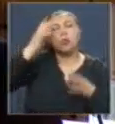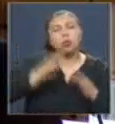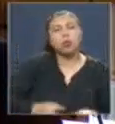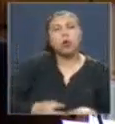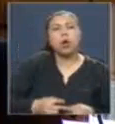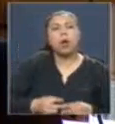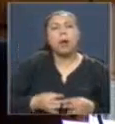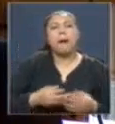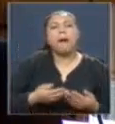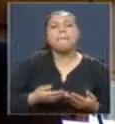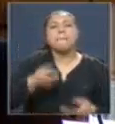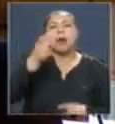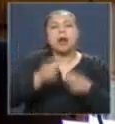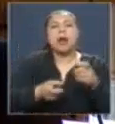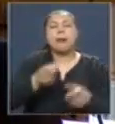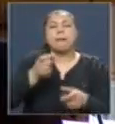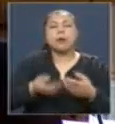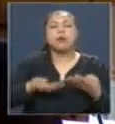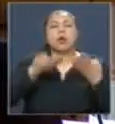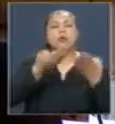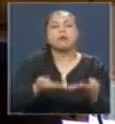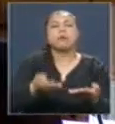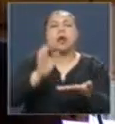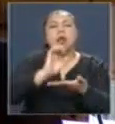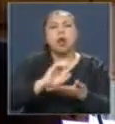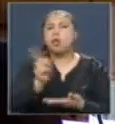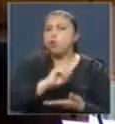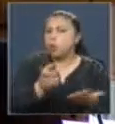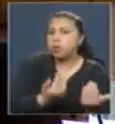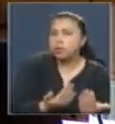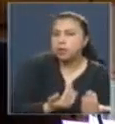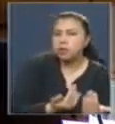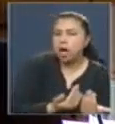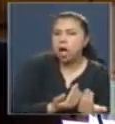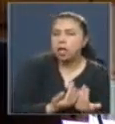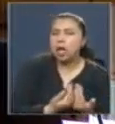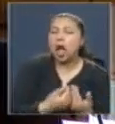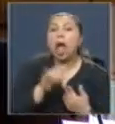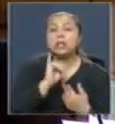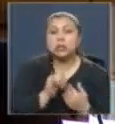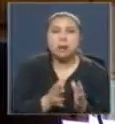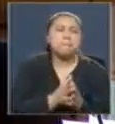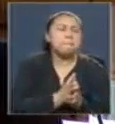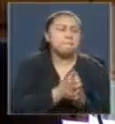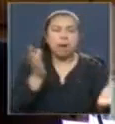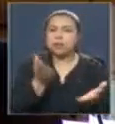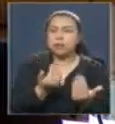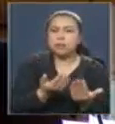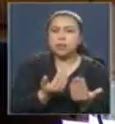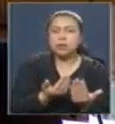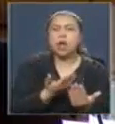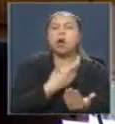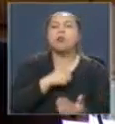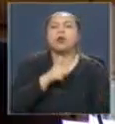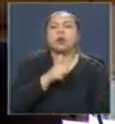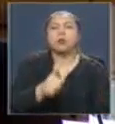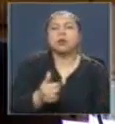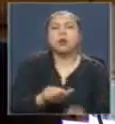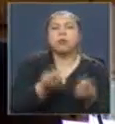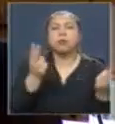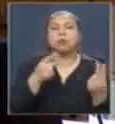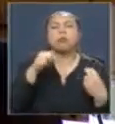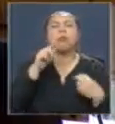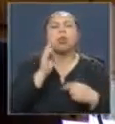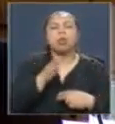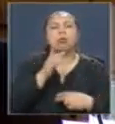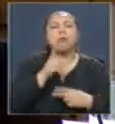los servidores públicos, para el Estado, ¿no es necesaria? Es mucho más necesaria, porque la autoridad pública solo puede hacer aquello